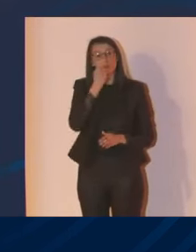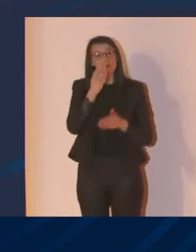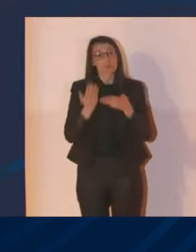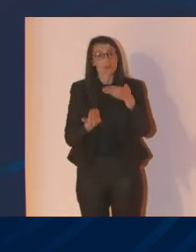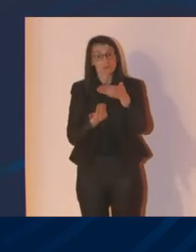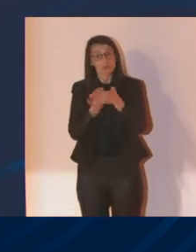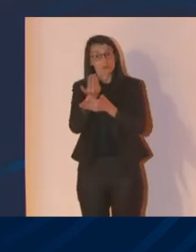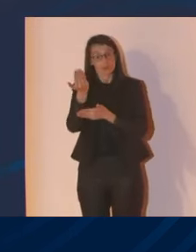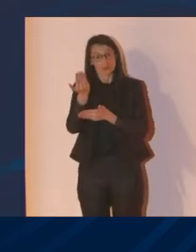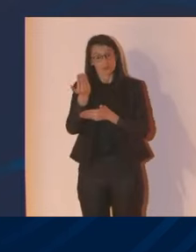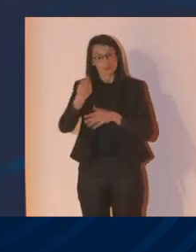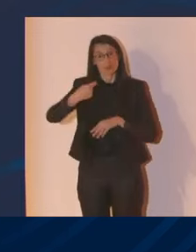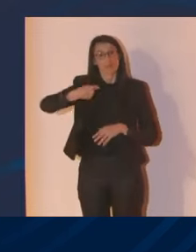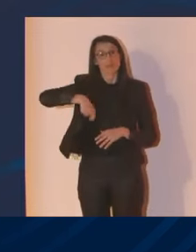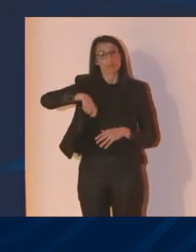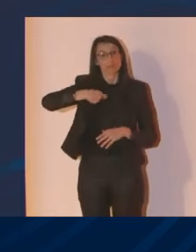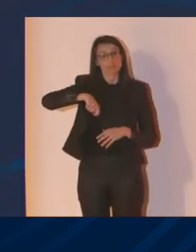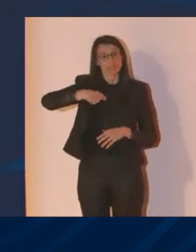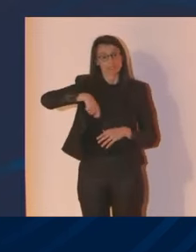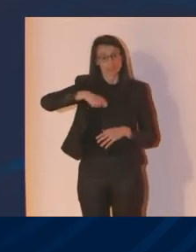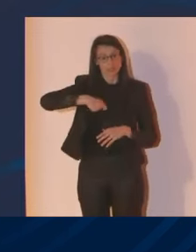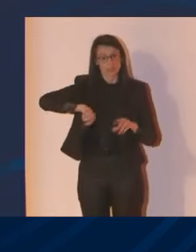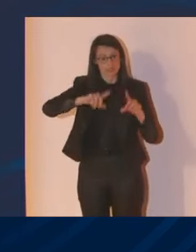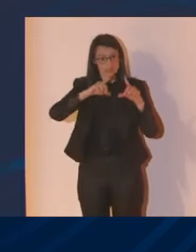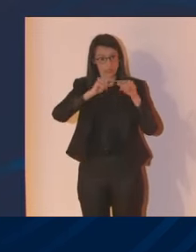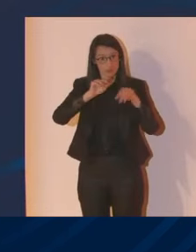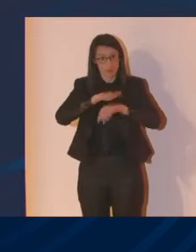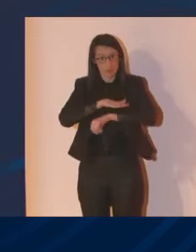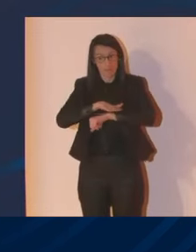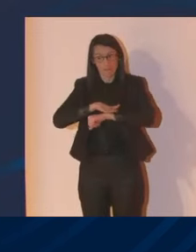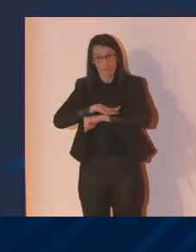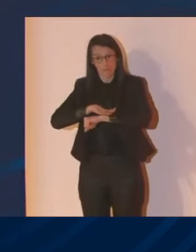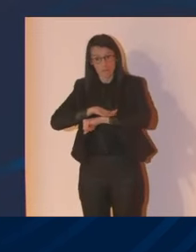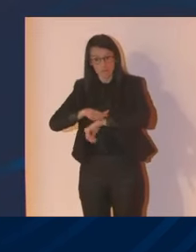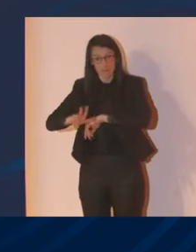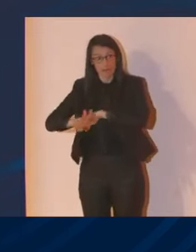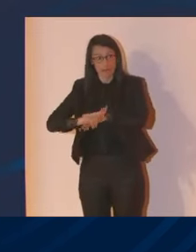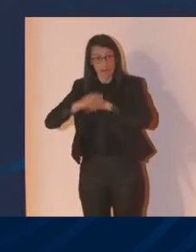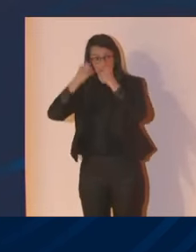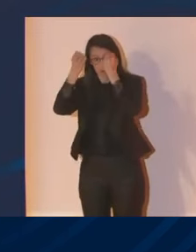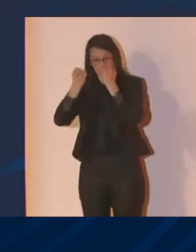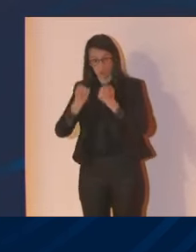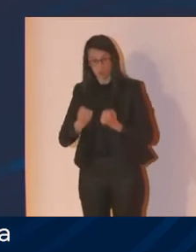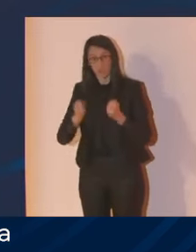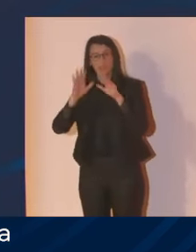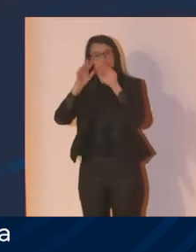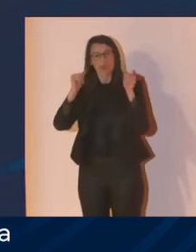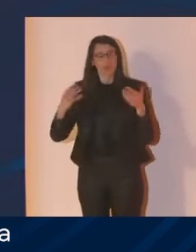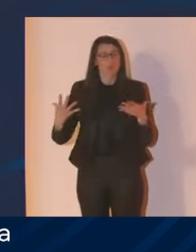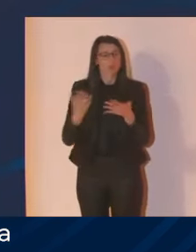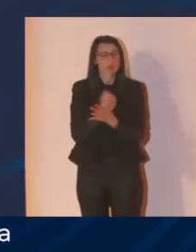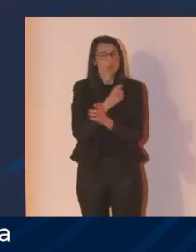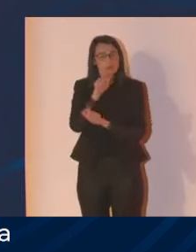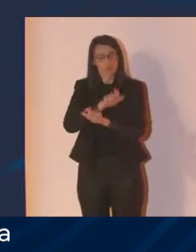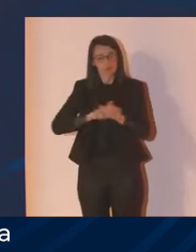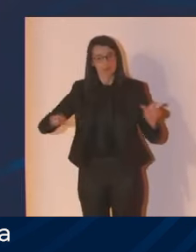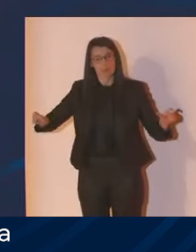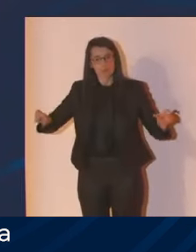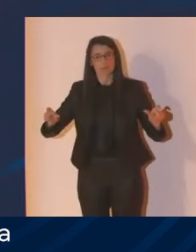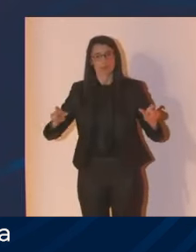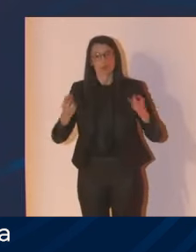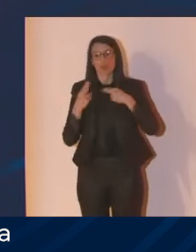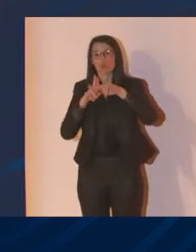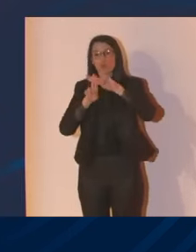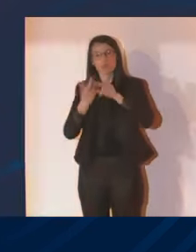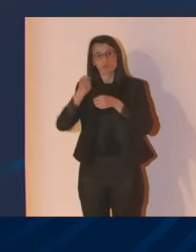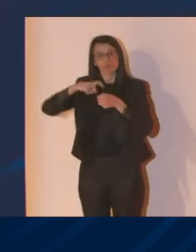Buenos días. Presidente del Principado de Asturias, ministra, alcalde, autoridades, saludo también a todas las personas que formáis parte